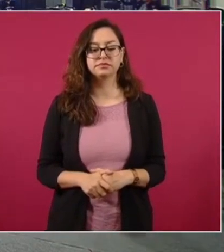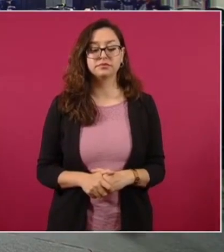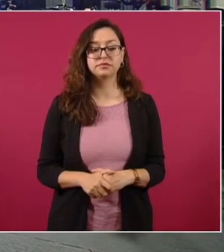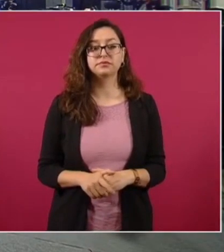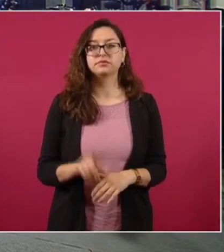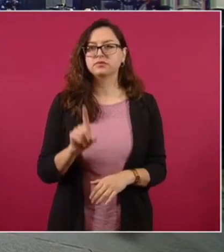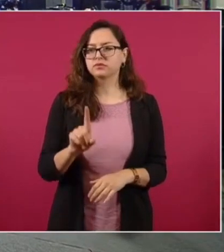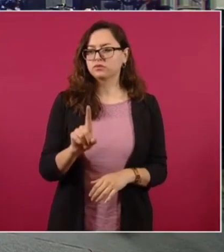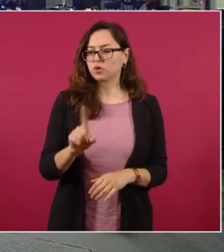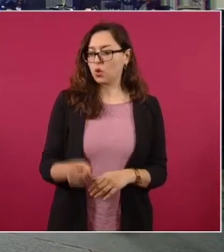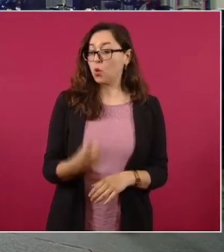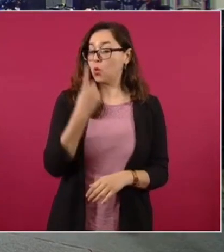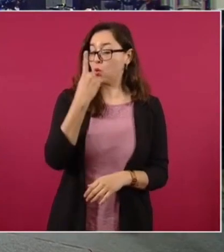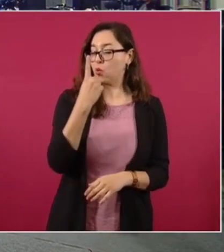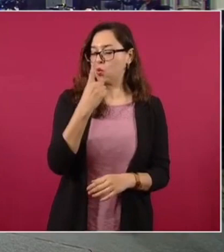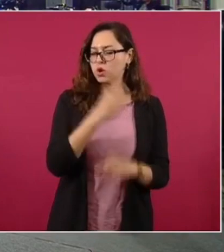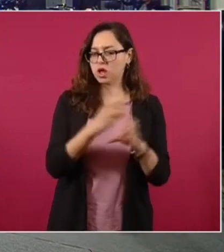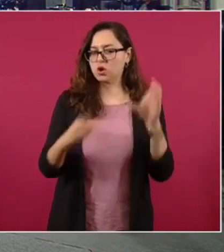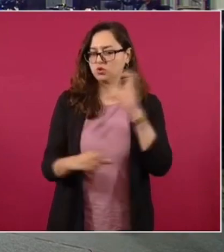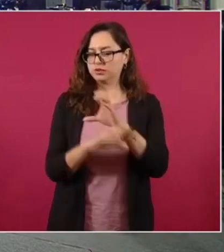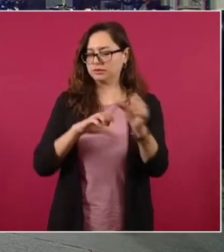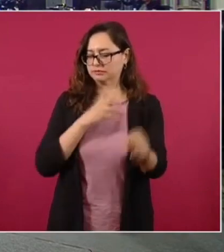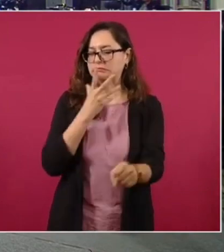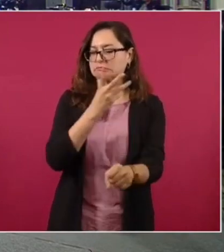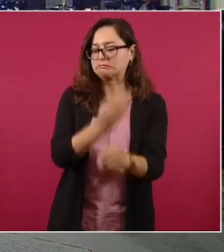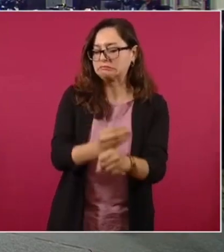Lo único que estamos cuidando